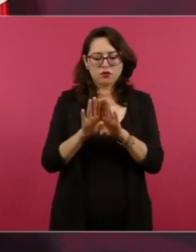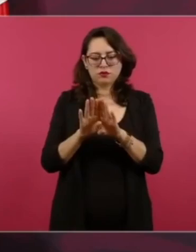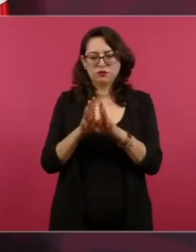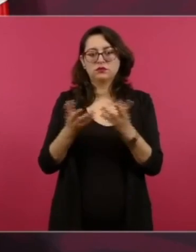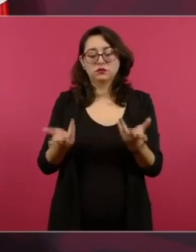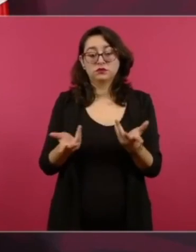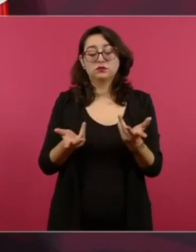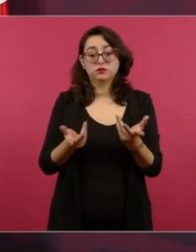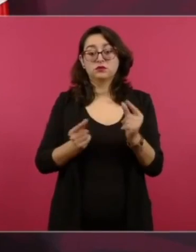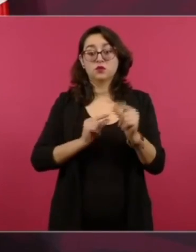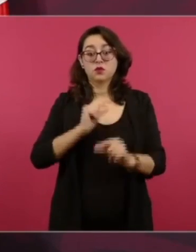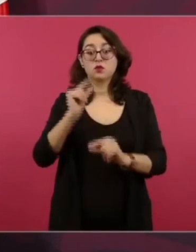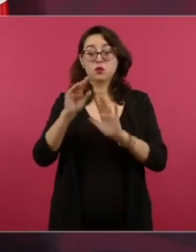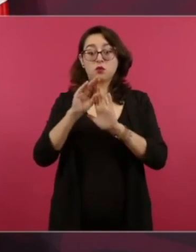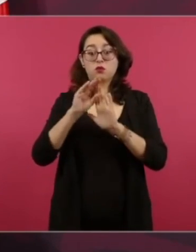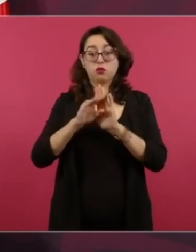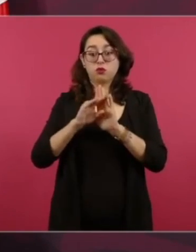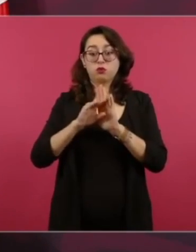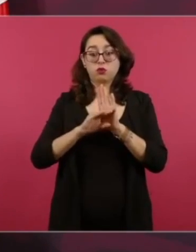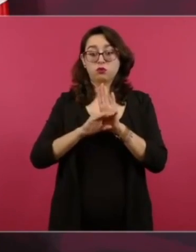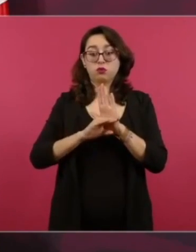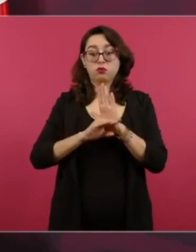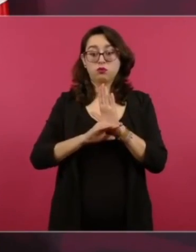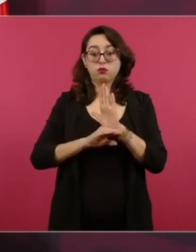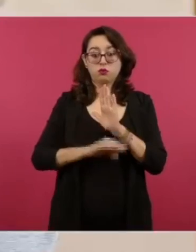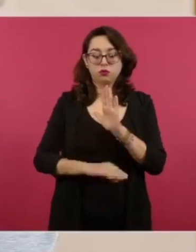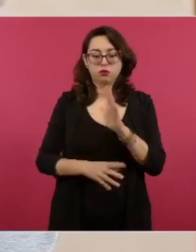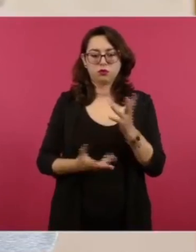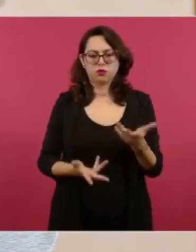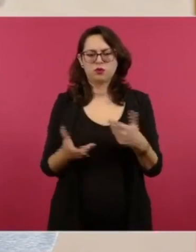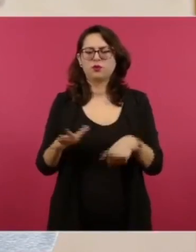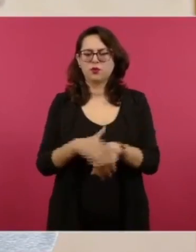va bajando. ¿Por qué? Porque coincide